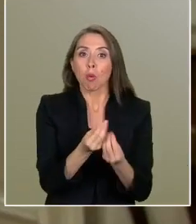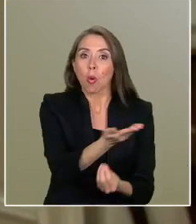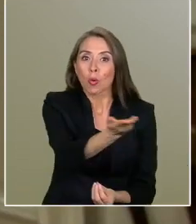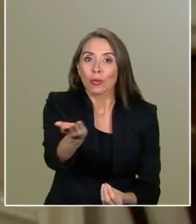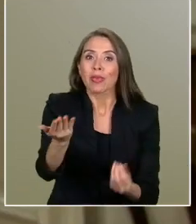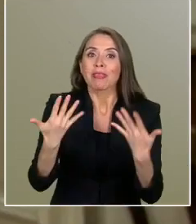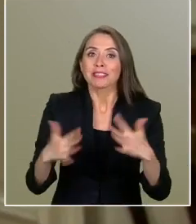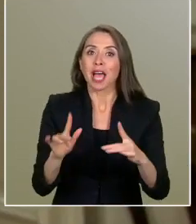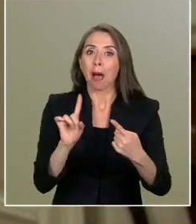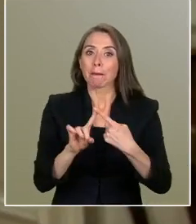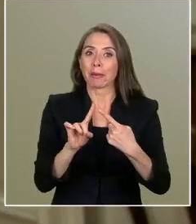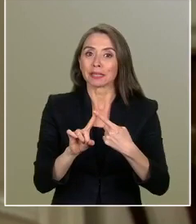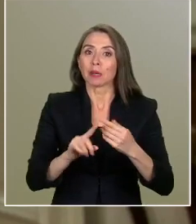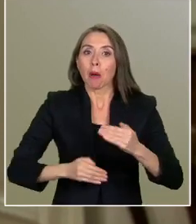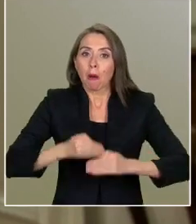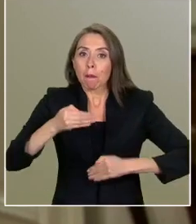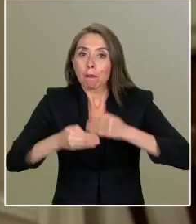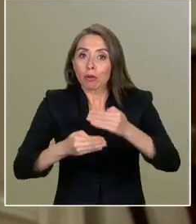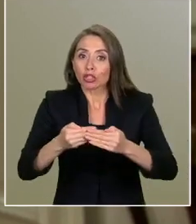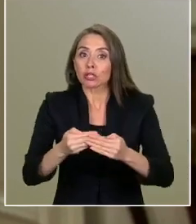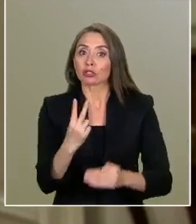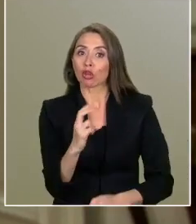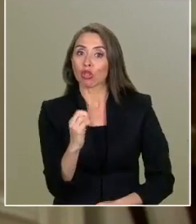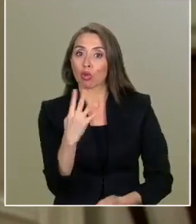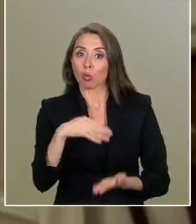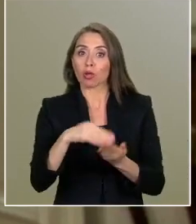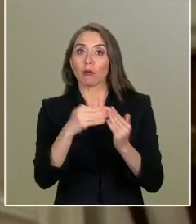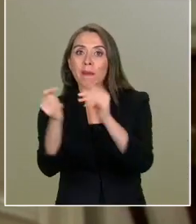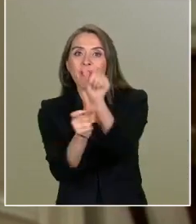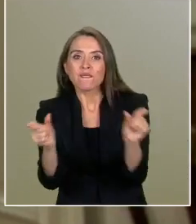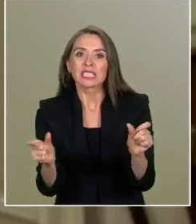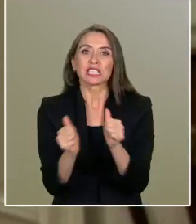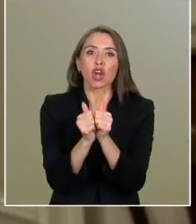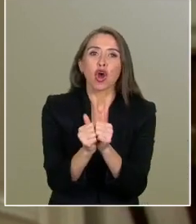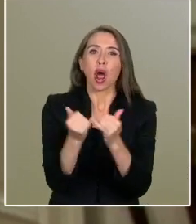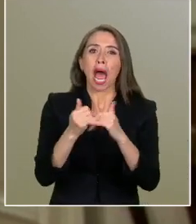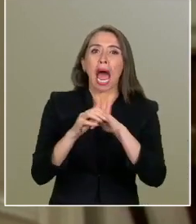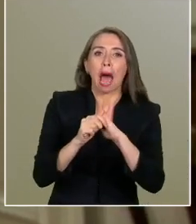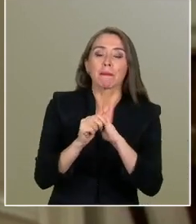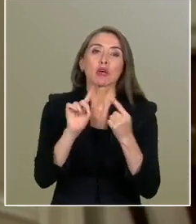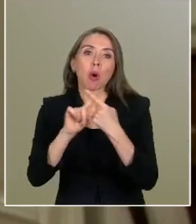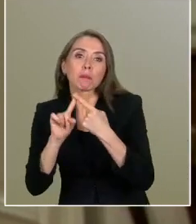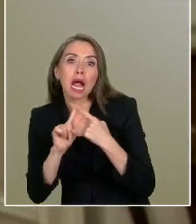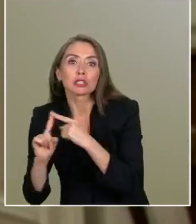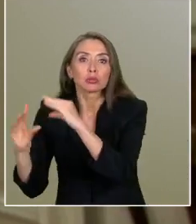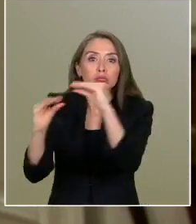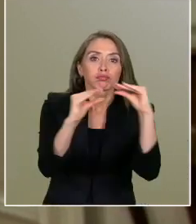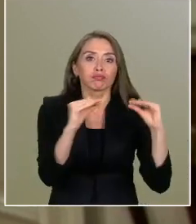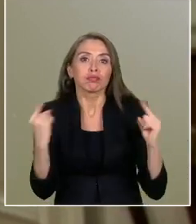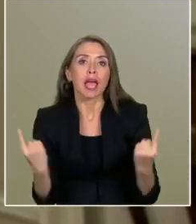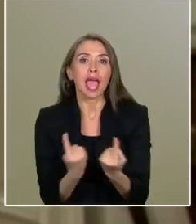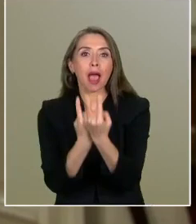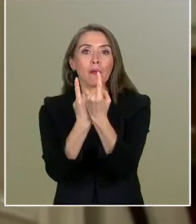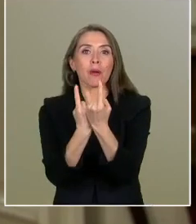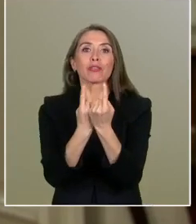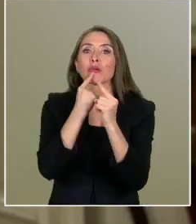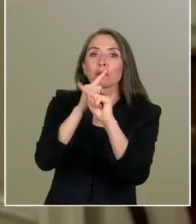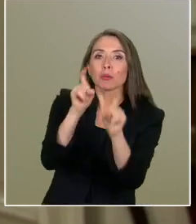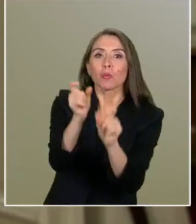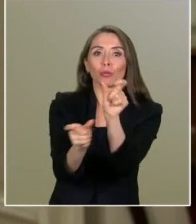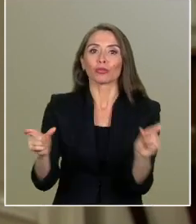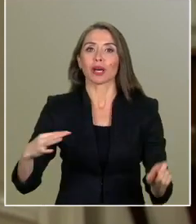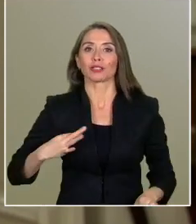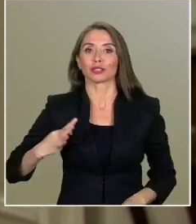participaron un proceso que contó con 204 mil vecinos colegas o amigos que dialogaron el encuentro y carles dos ciudadanos